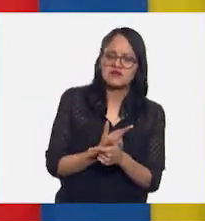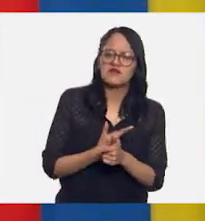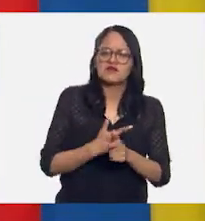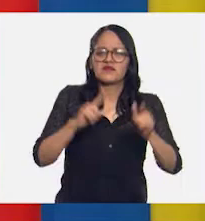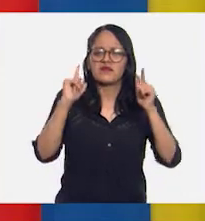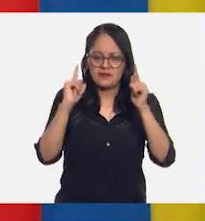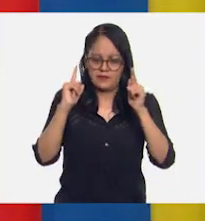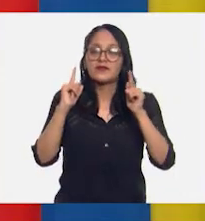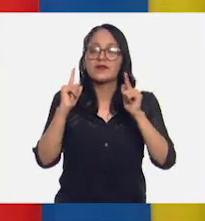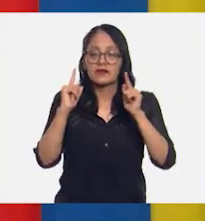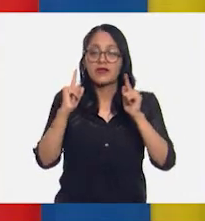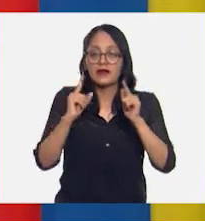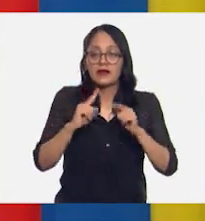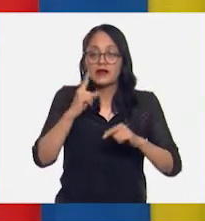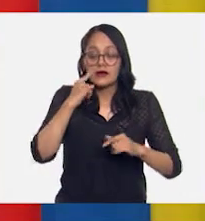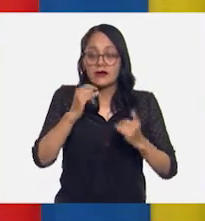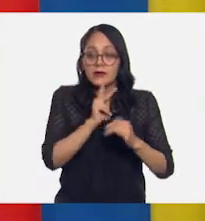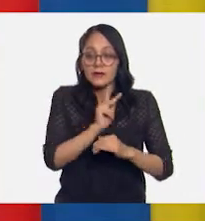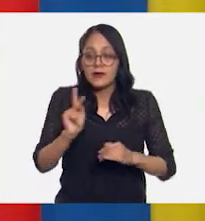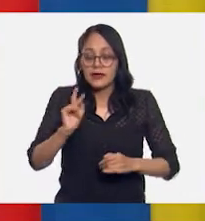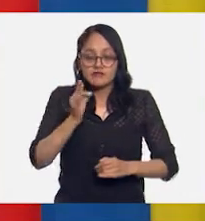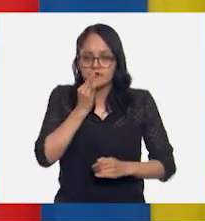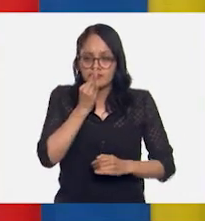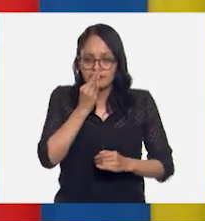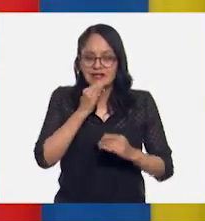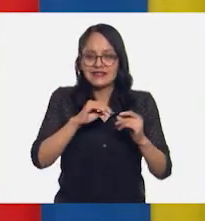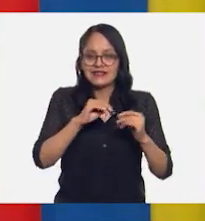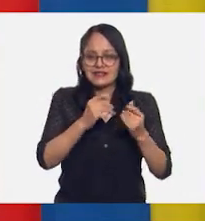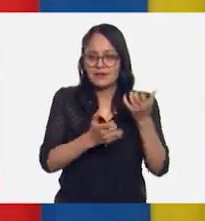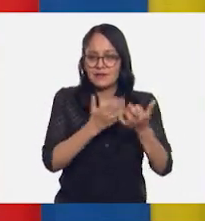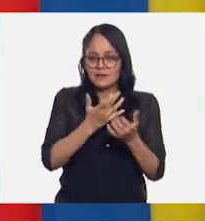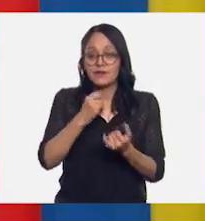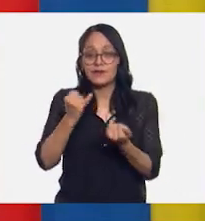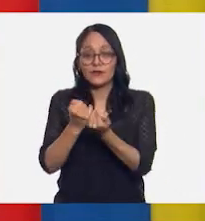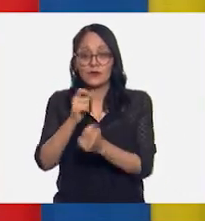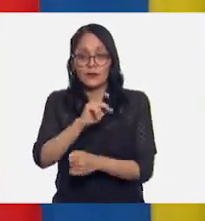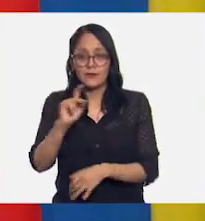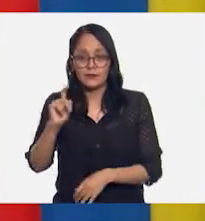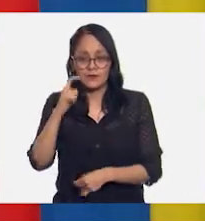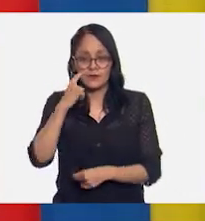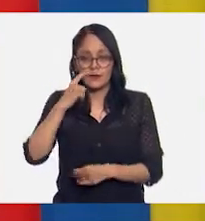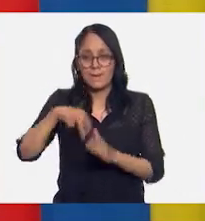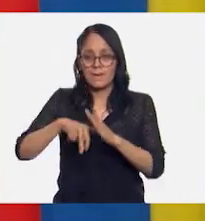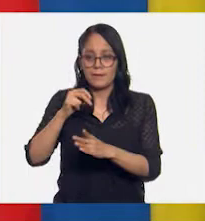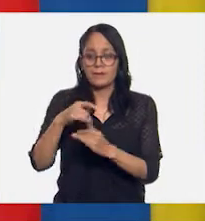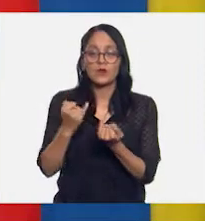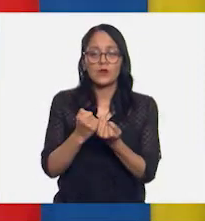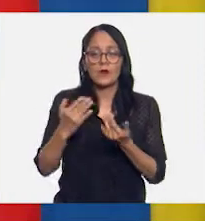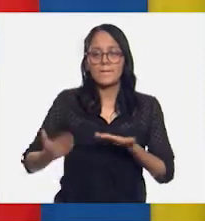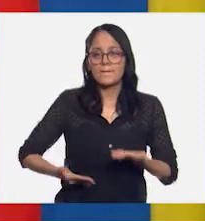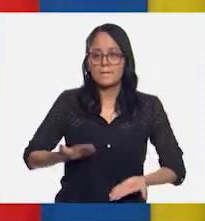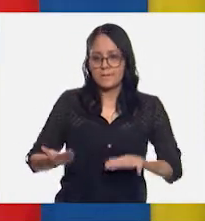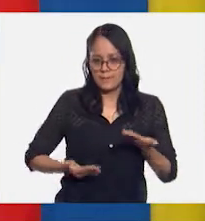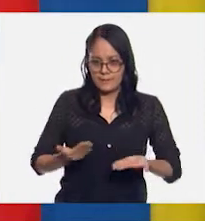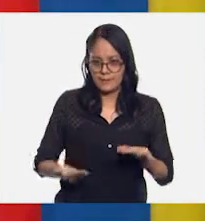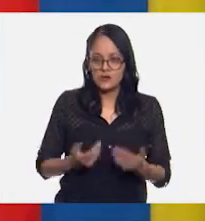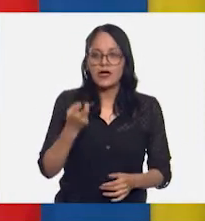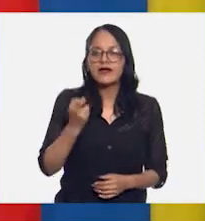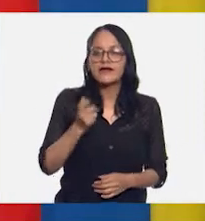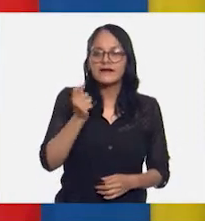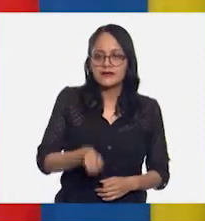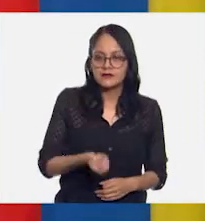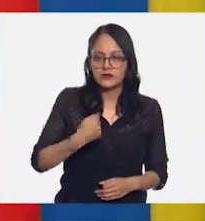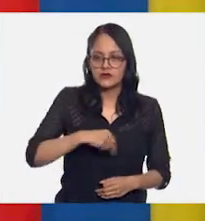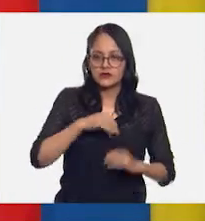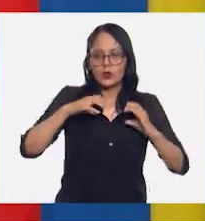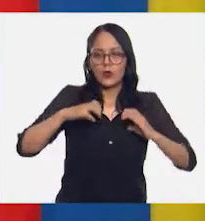en llamarada o en rocío, y por necesitar de la materialidad del cuerpo para expresarse, pues la danza es, por un lado, hablar